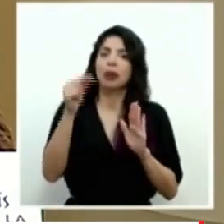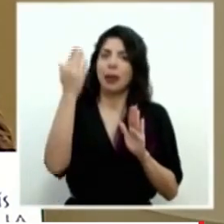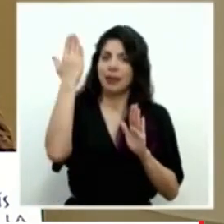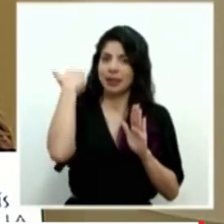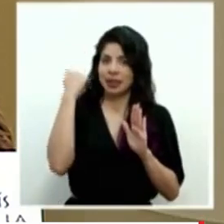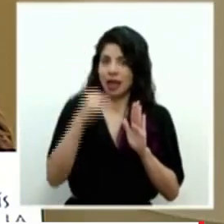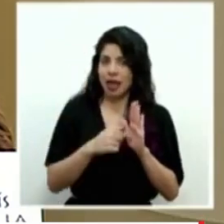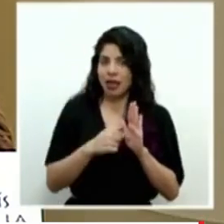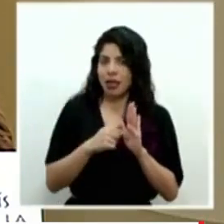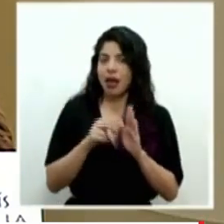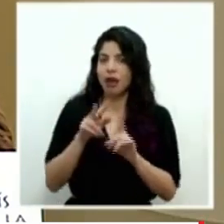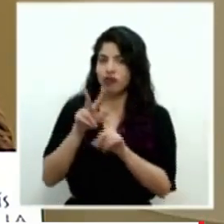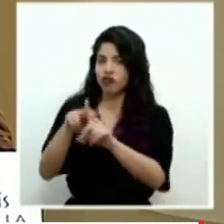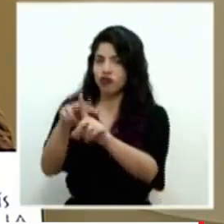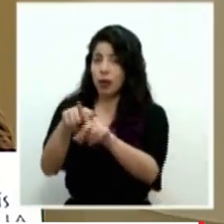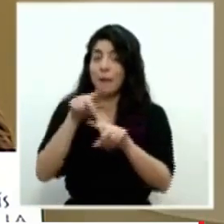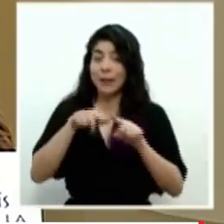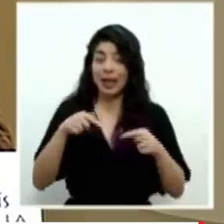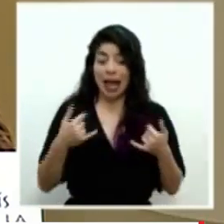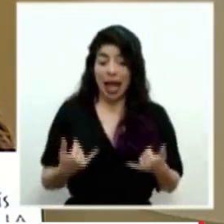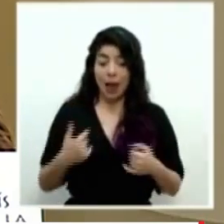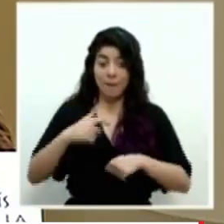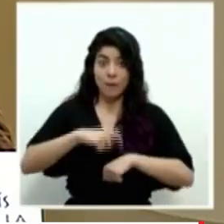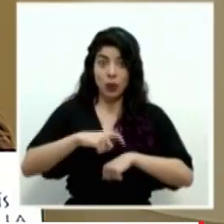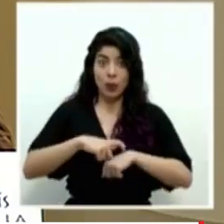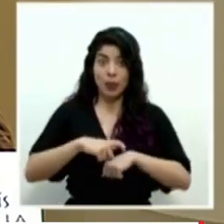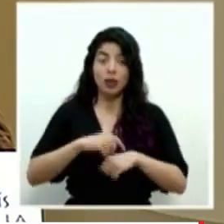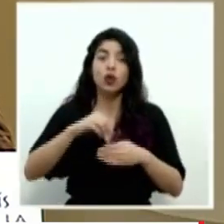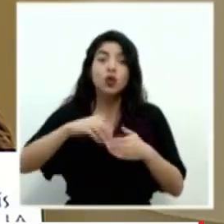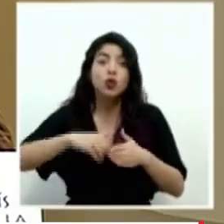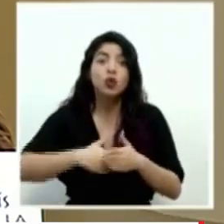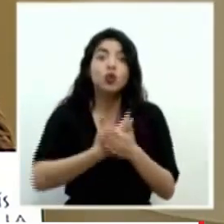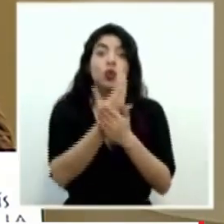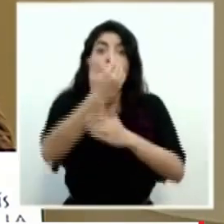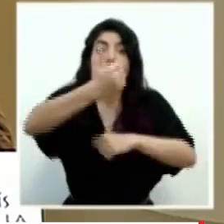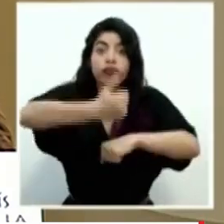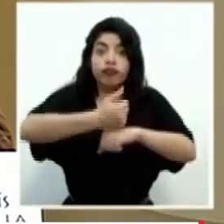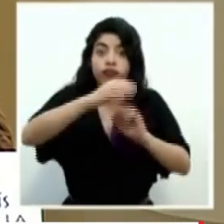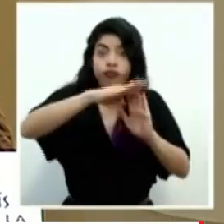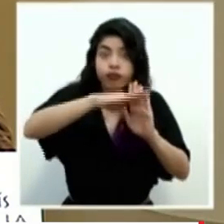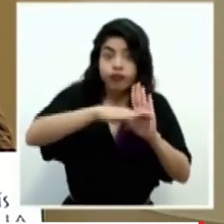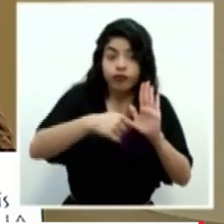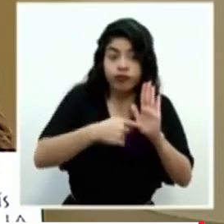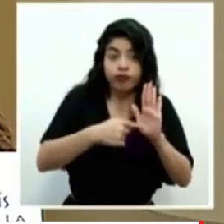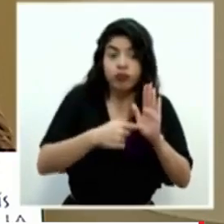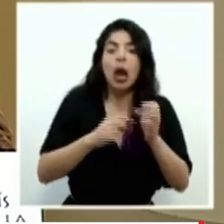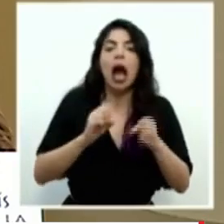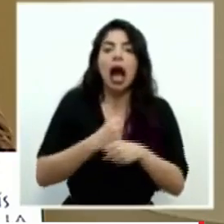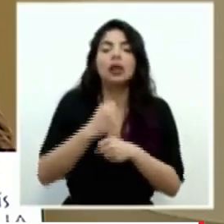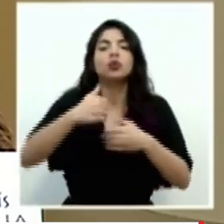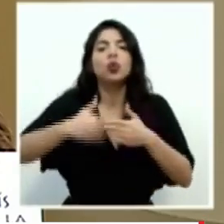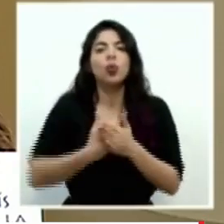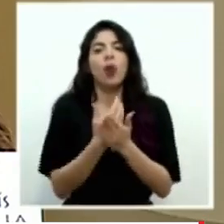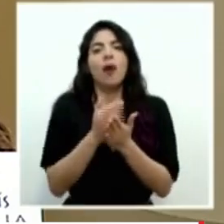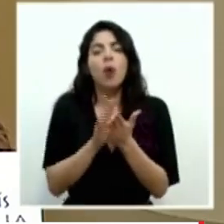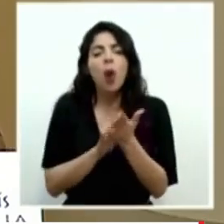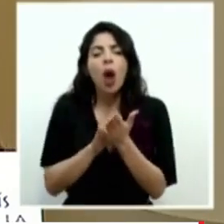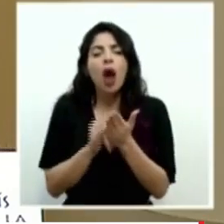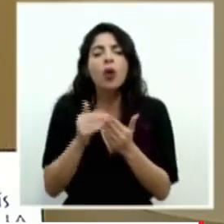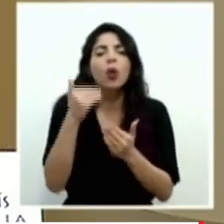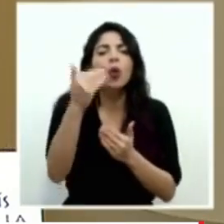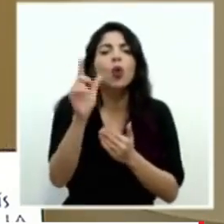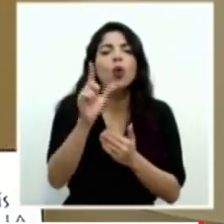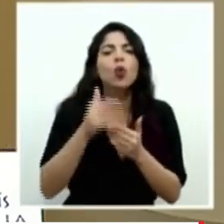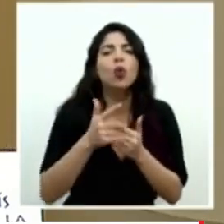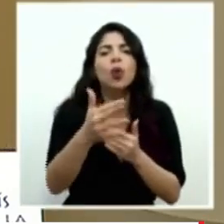En este momento el equipo comenzará a correr con estas nuevas medidas el comportamiento a partir del próximo